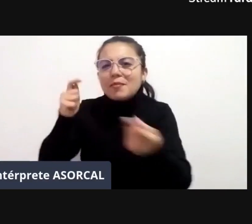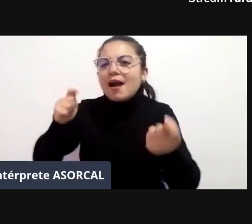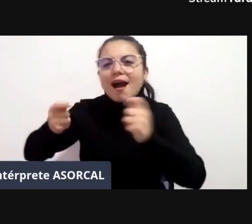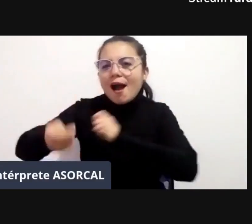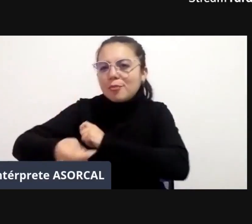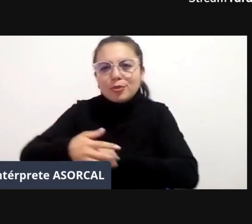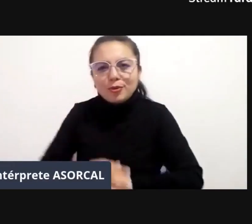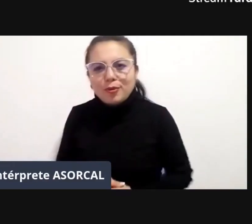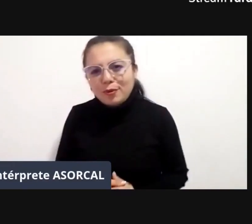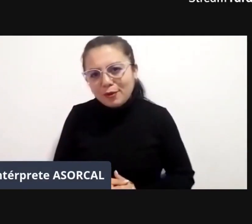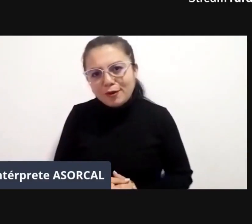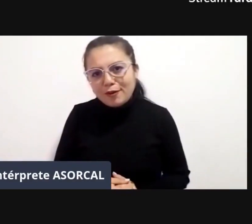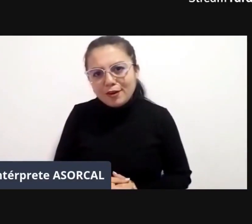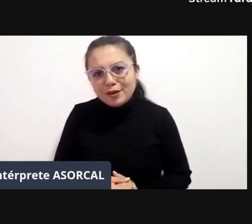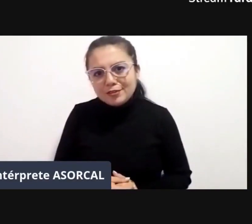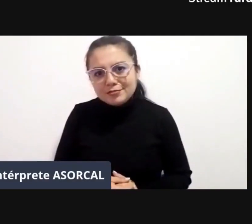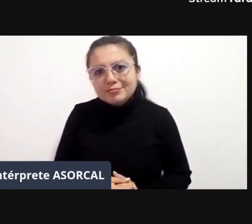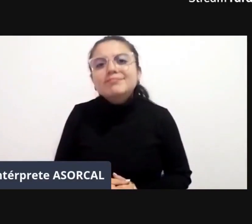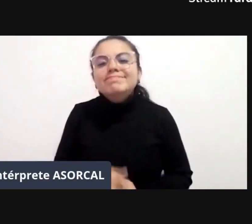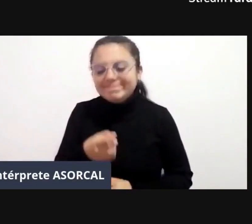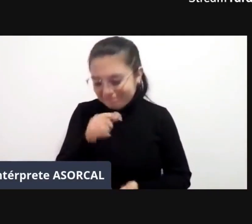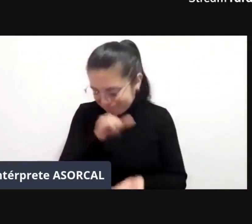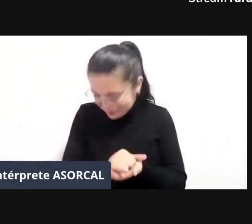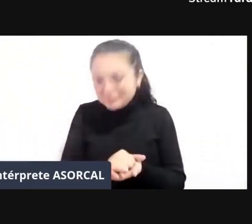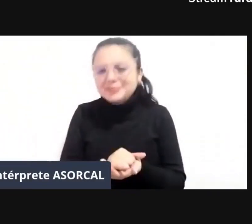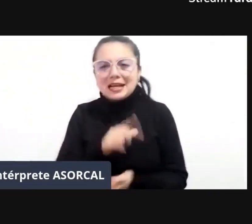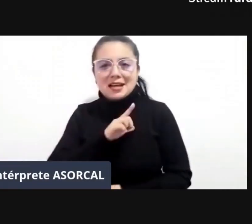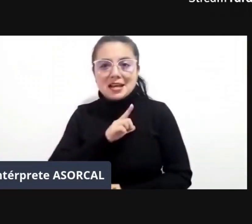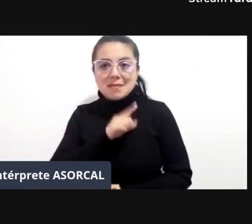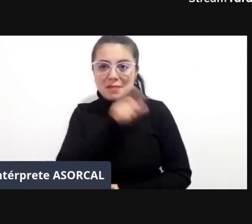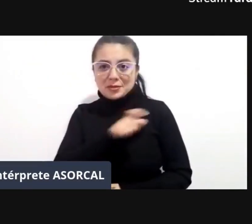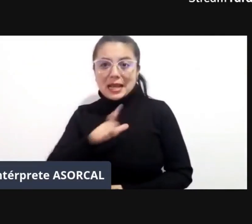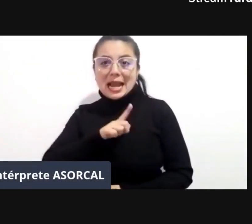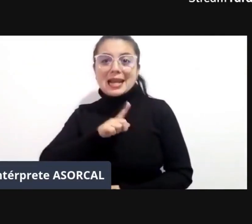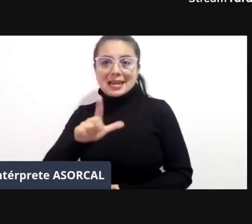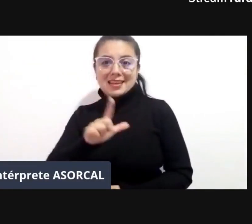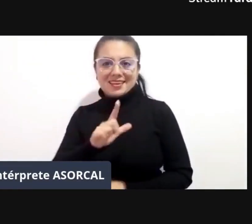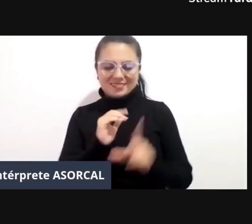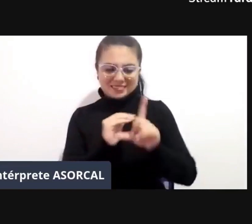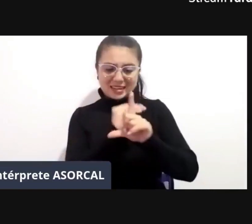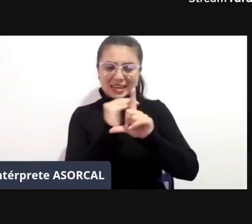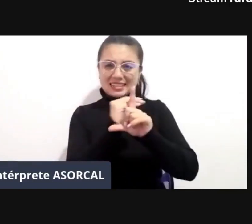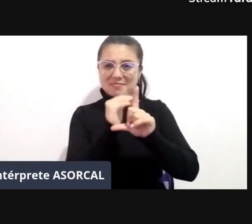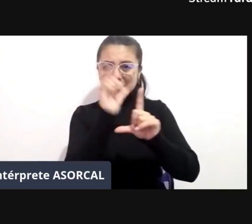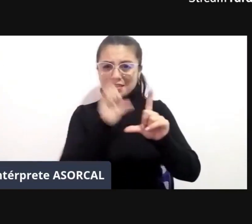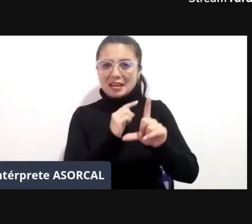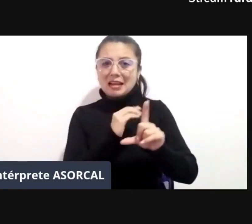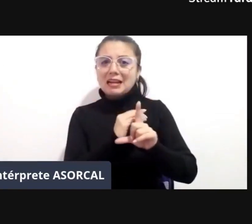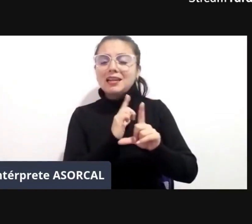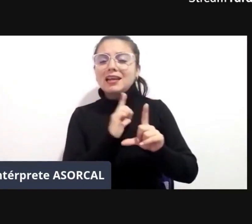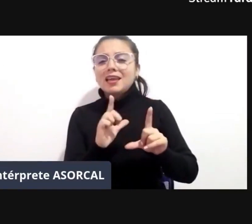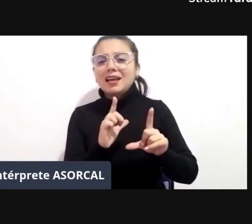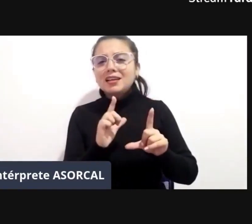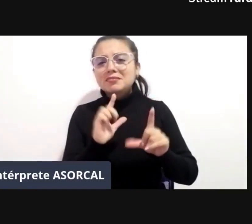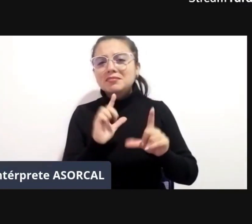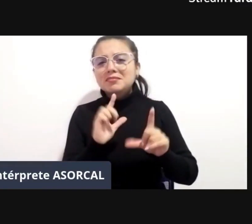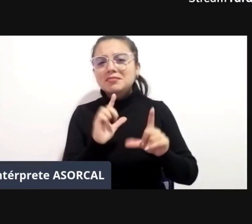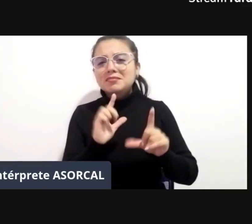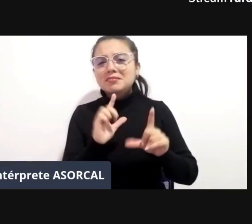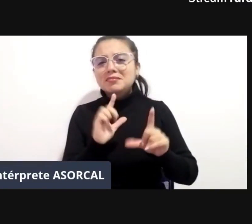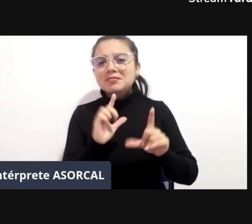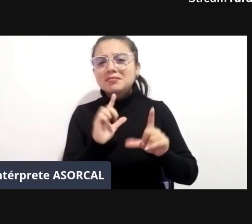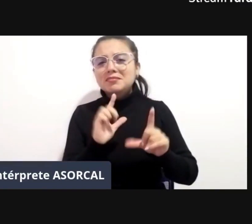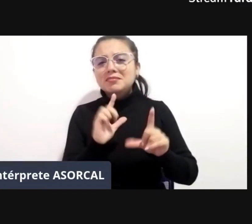Nuevamente, la escasez de horizontes de sus dirigentes de clase media, también aquí, la dejó a la guerrilla en medio camino y se